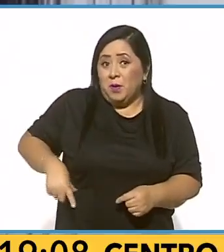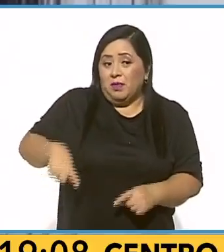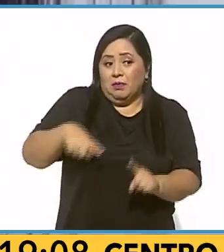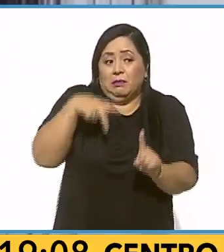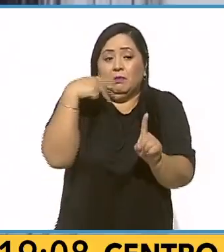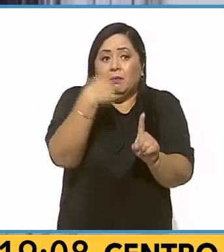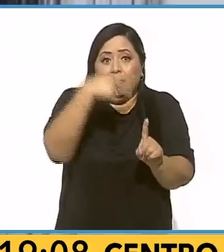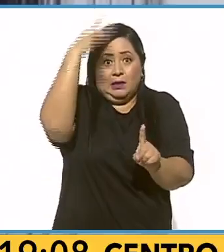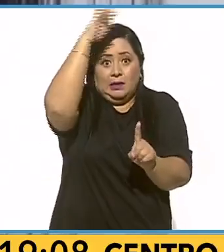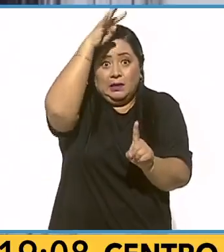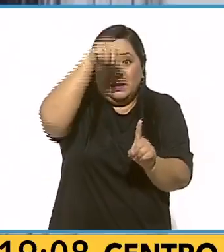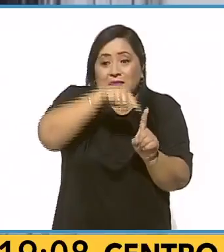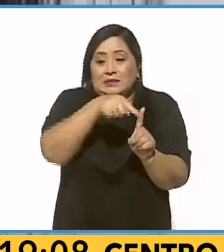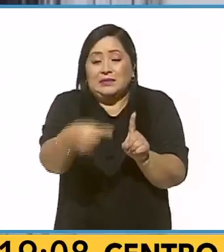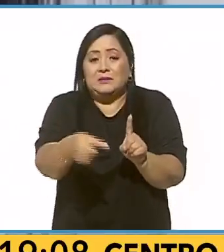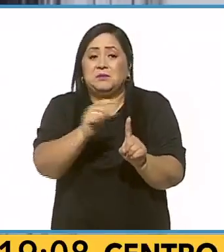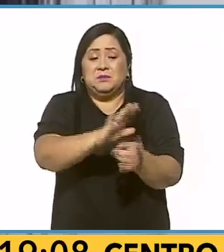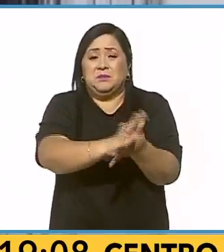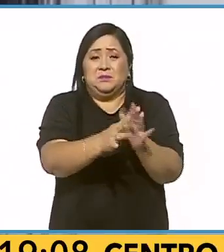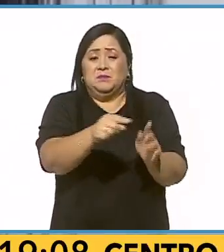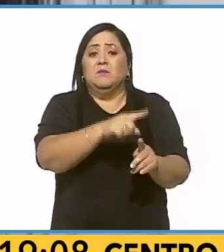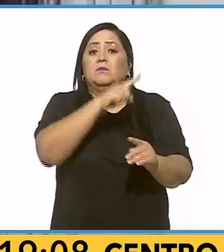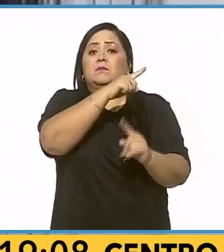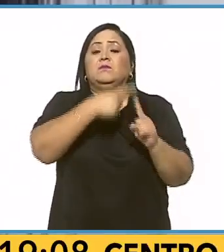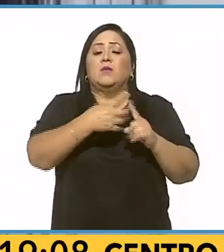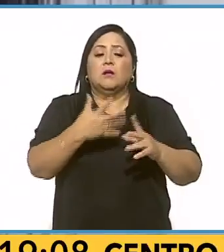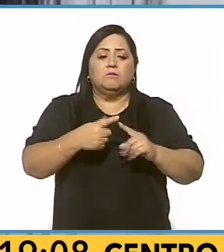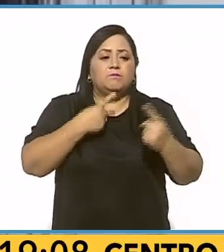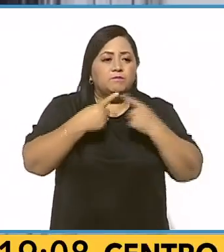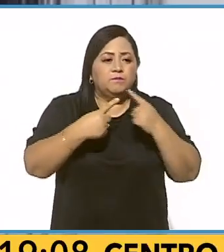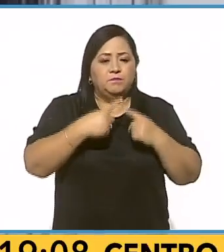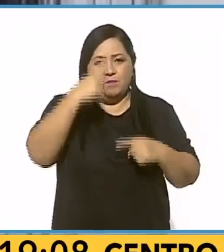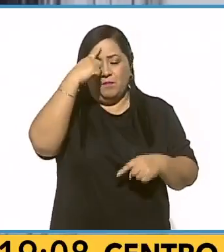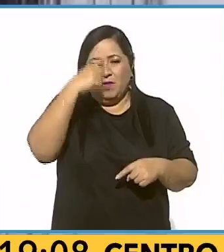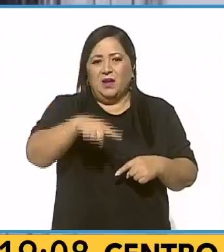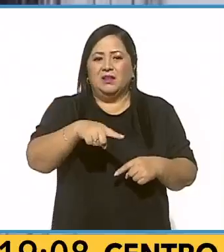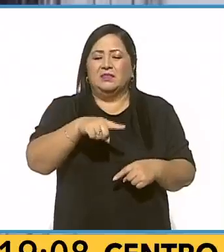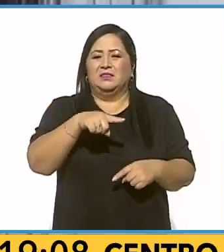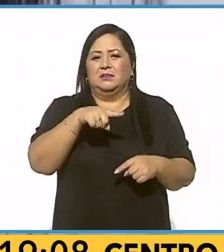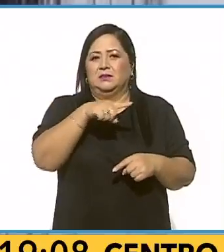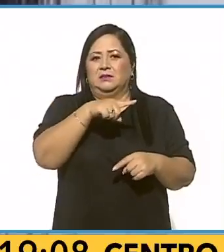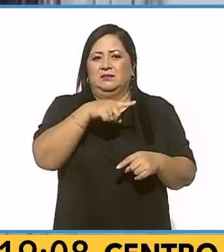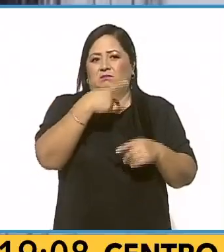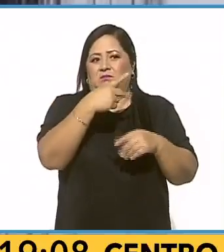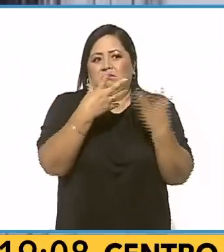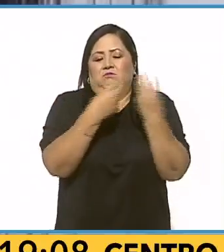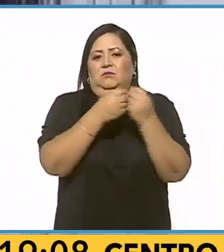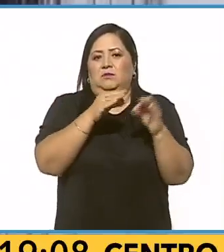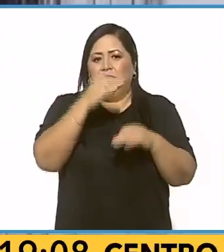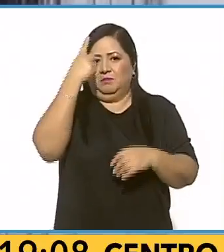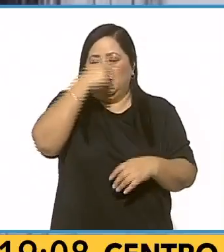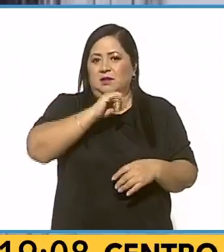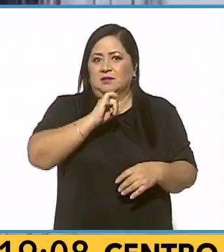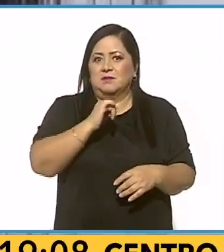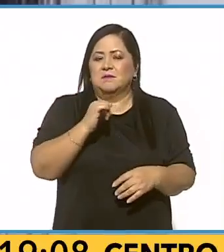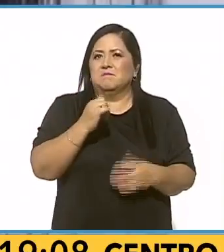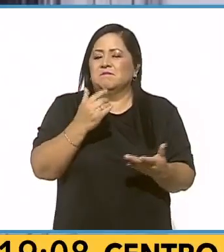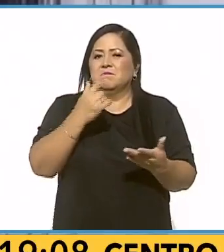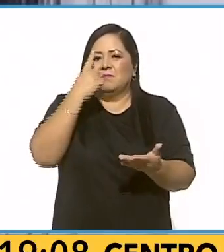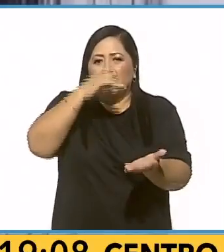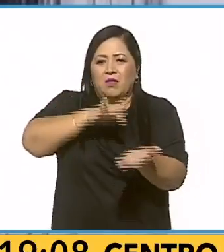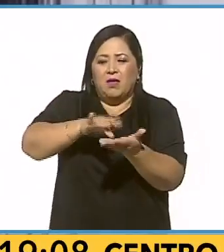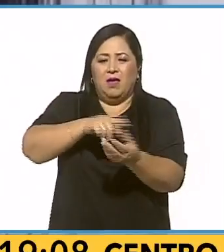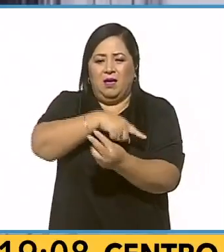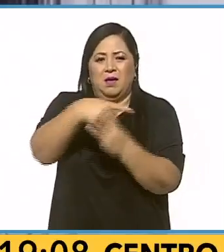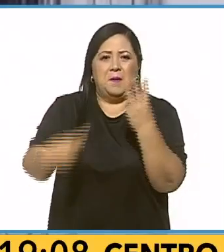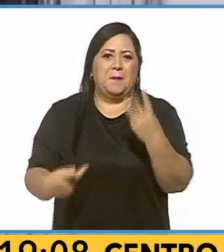Trump. Es el que está tomando la decisión, la Casa Blanca, de adoptar esta posición, pues favorecedora en todo caso a